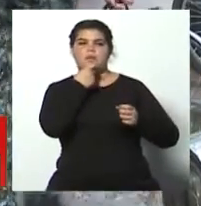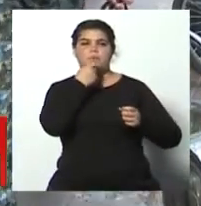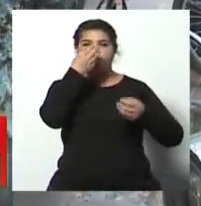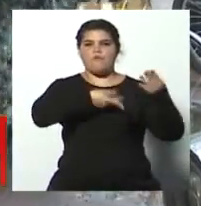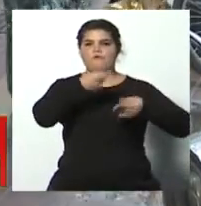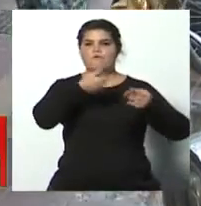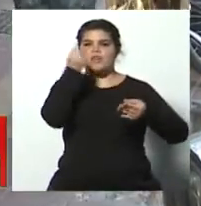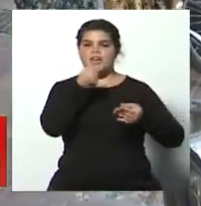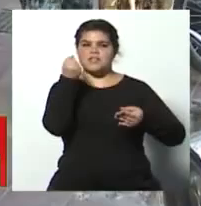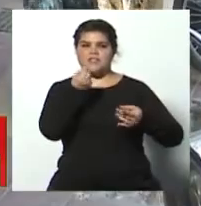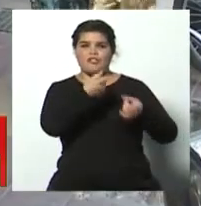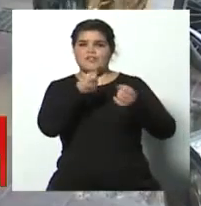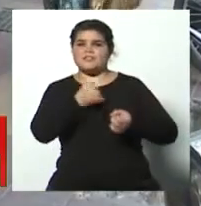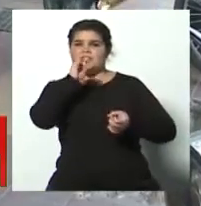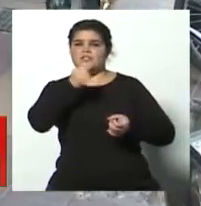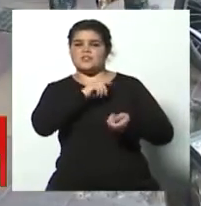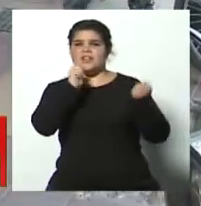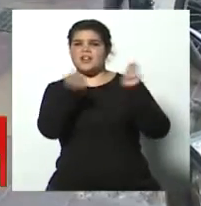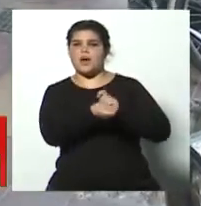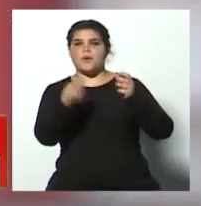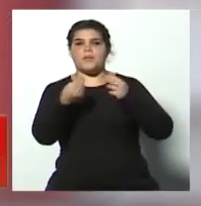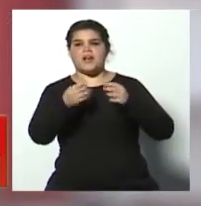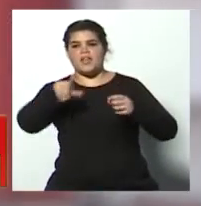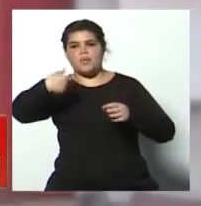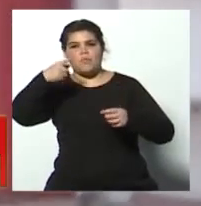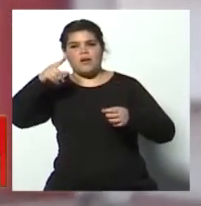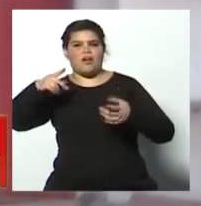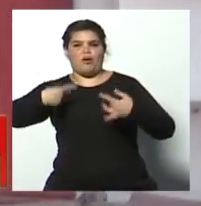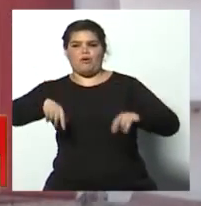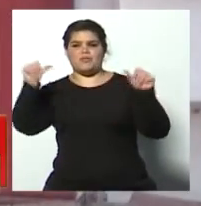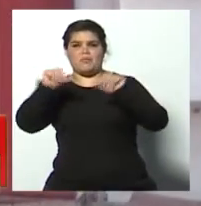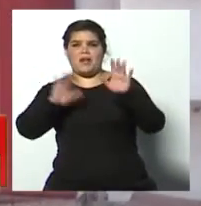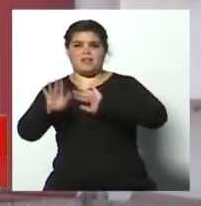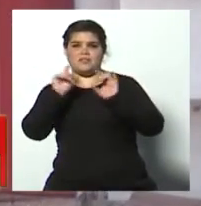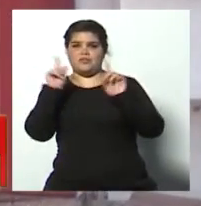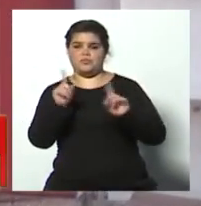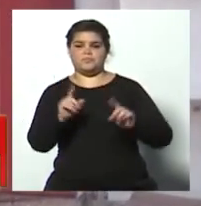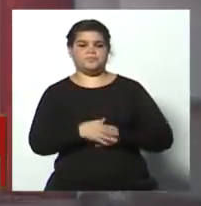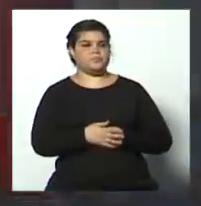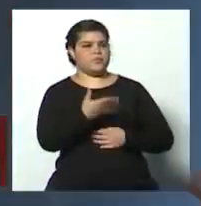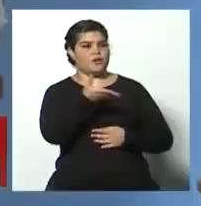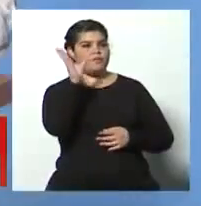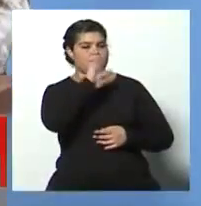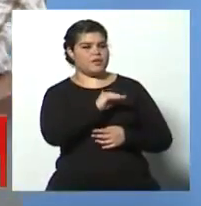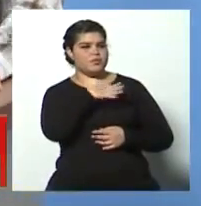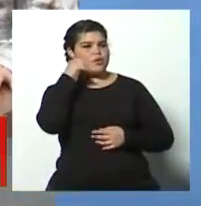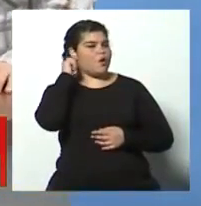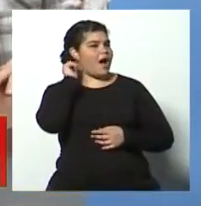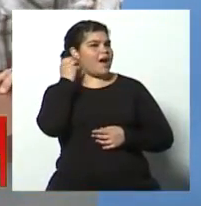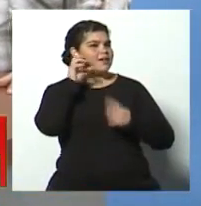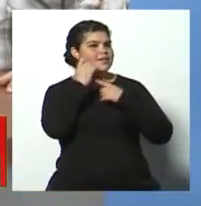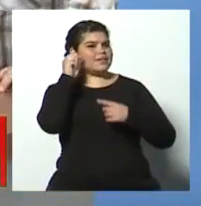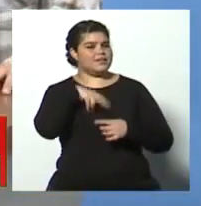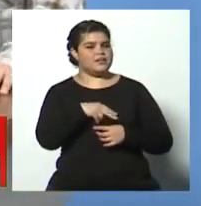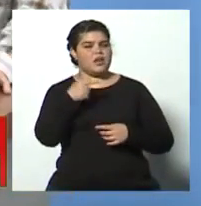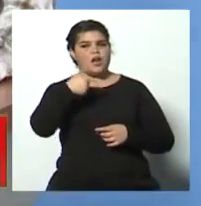hubiese sido necesaria para evitarnos estos dolores de cabeza que hoy tenemos. Sergio, buenas noches. Joaquín López te saluda. Te consulto hoy